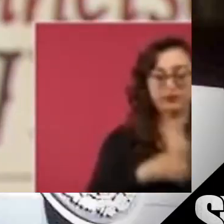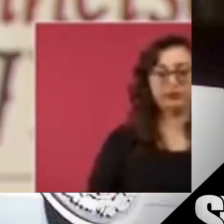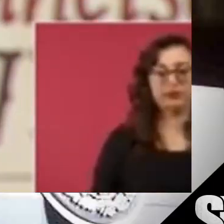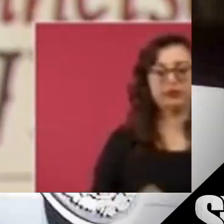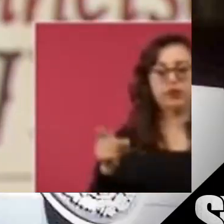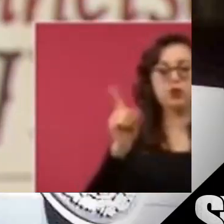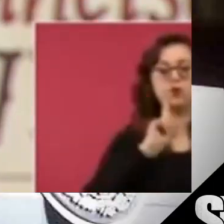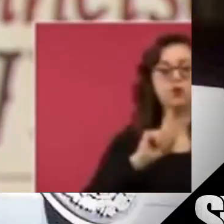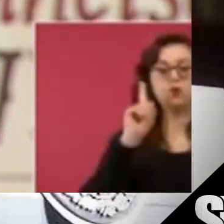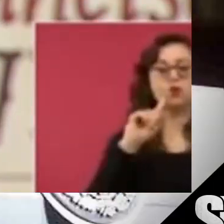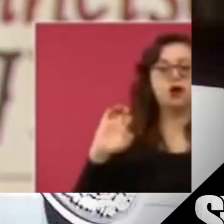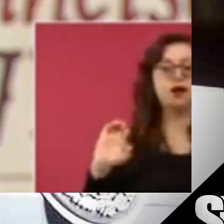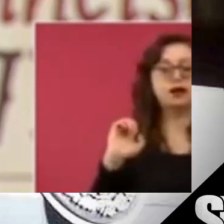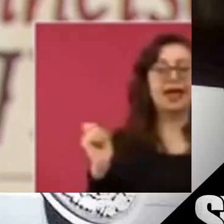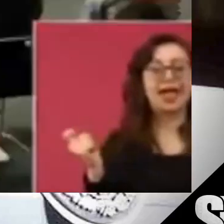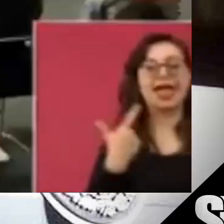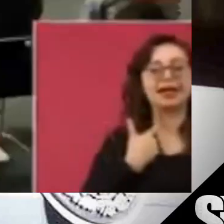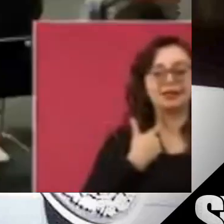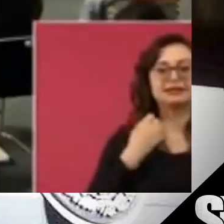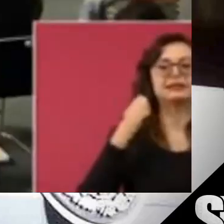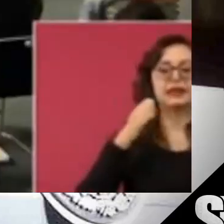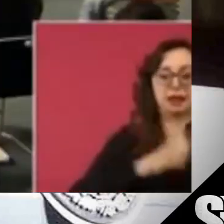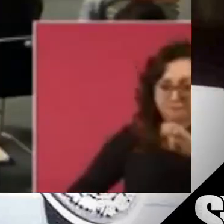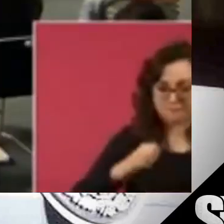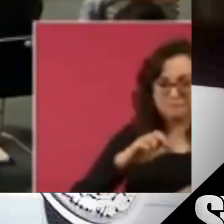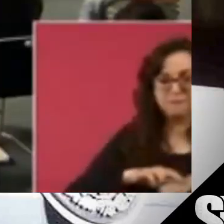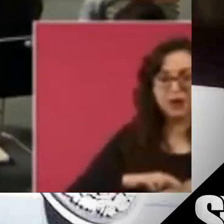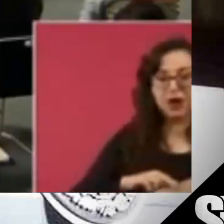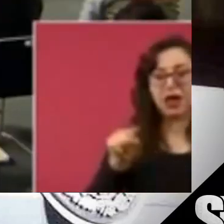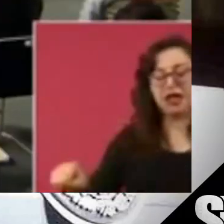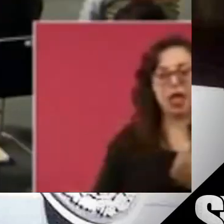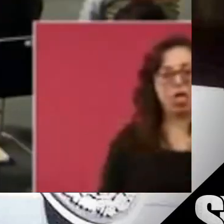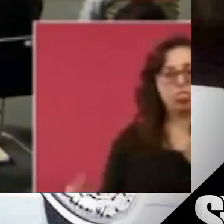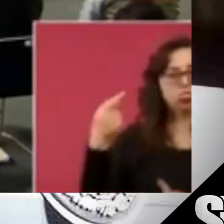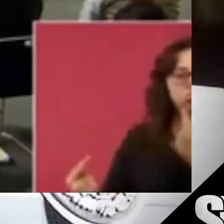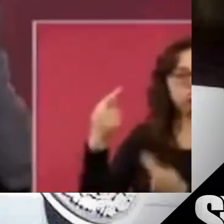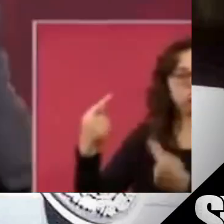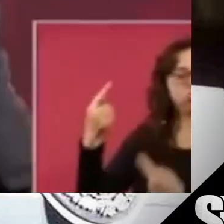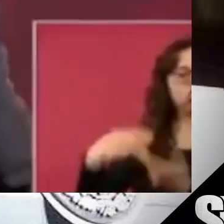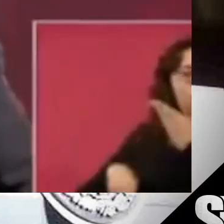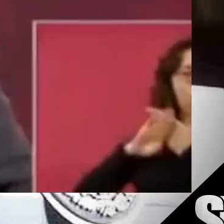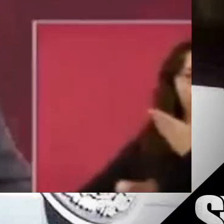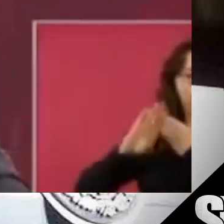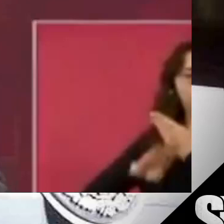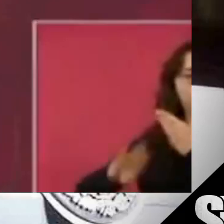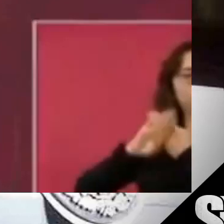dedicado, desde que dejó su cargo, a calumniarme en todos lados donde ha podido.